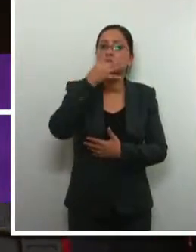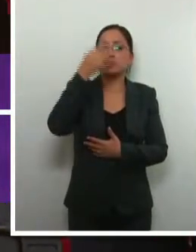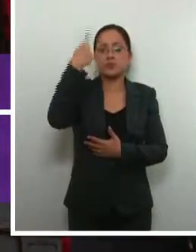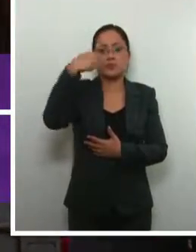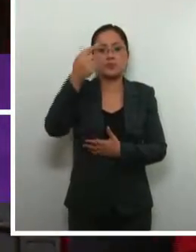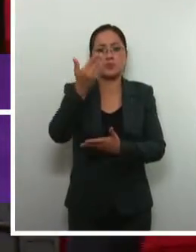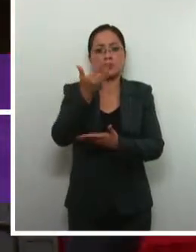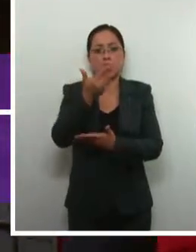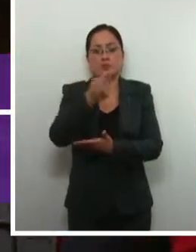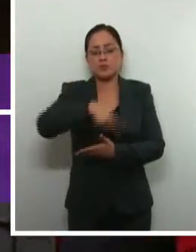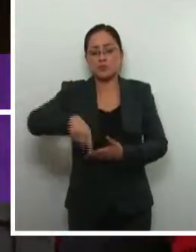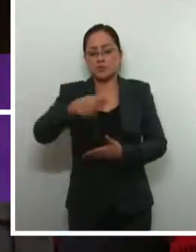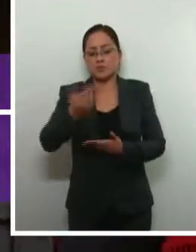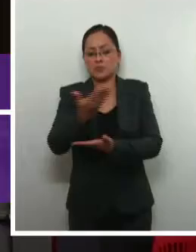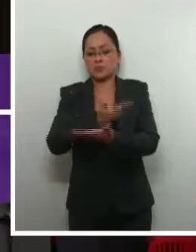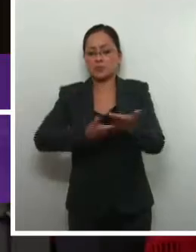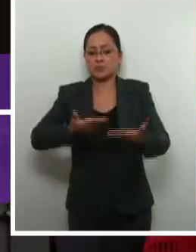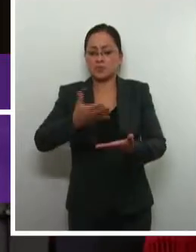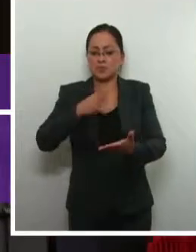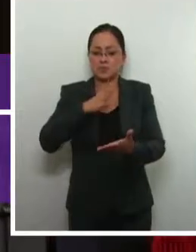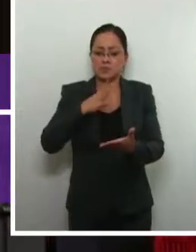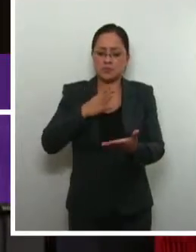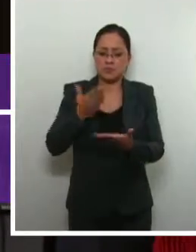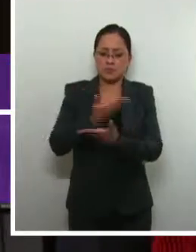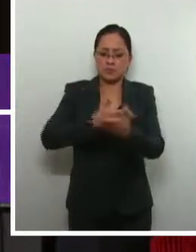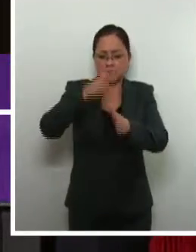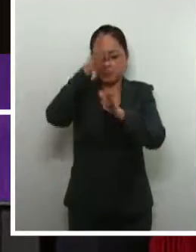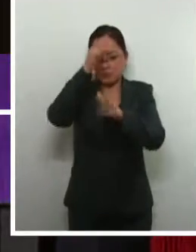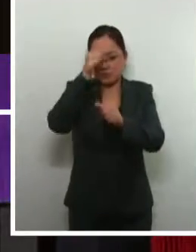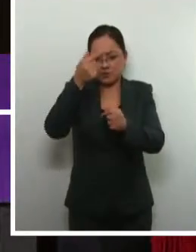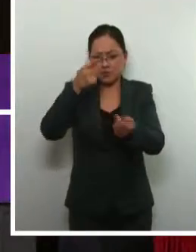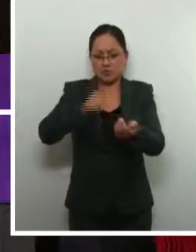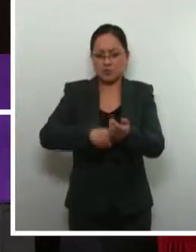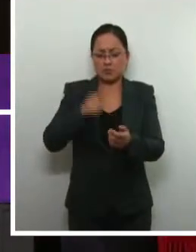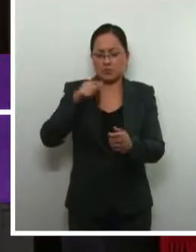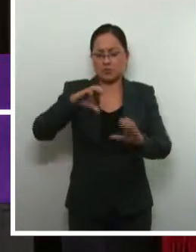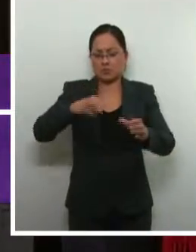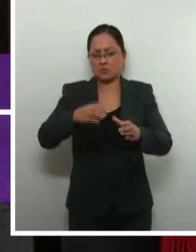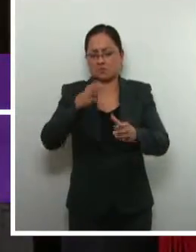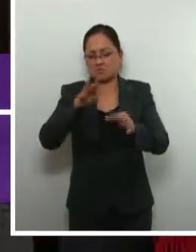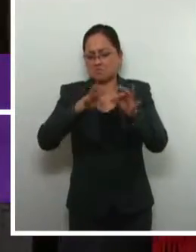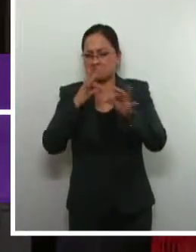para que haya una posibilidad de acuerdo y afinación.